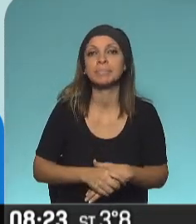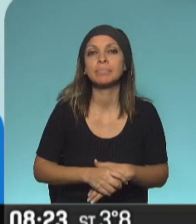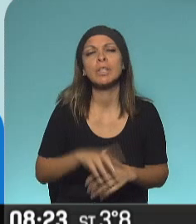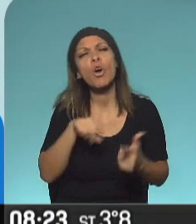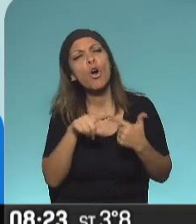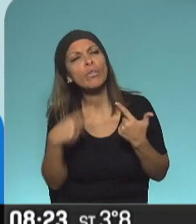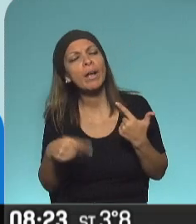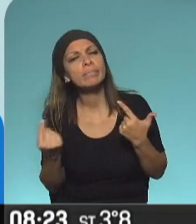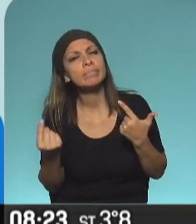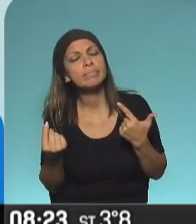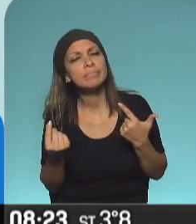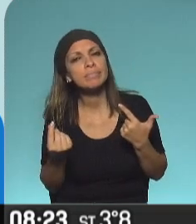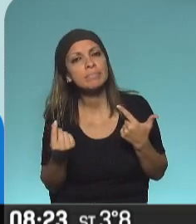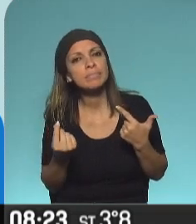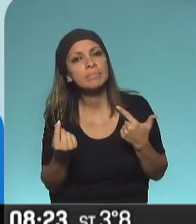Luego,